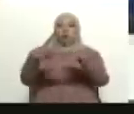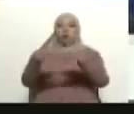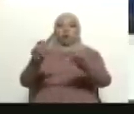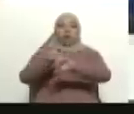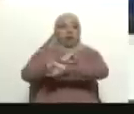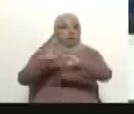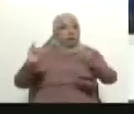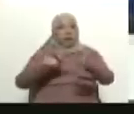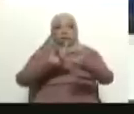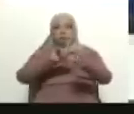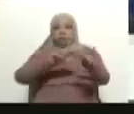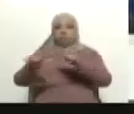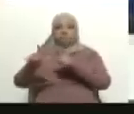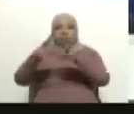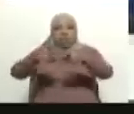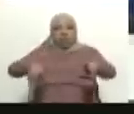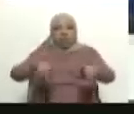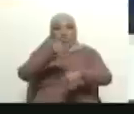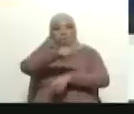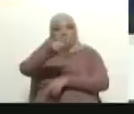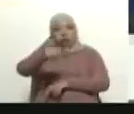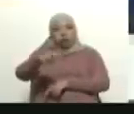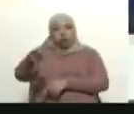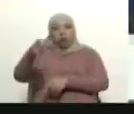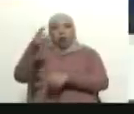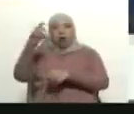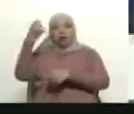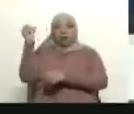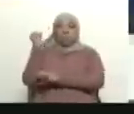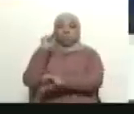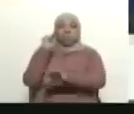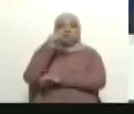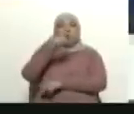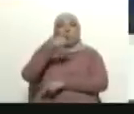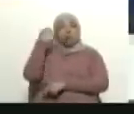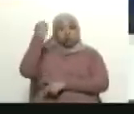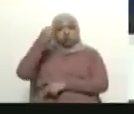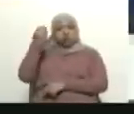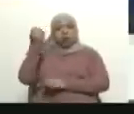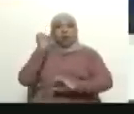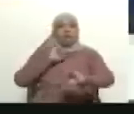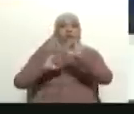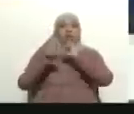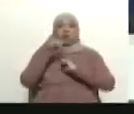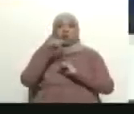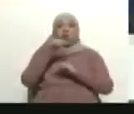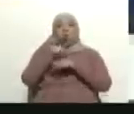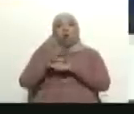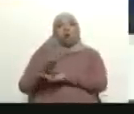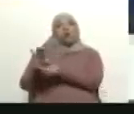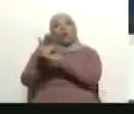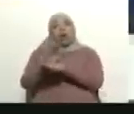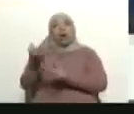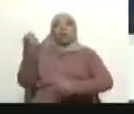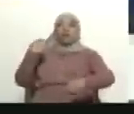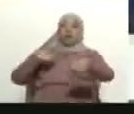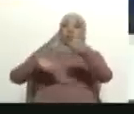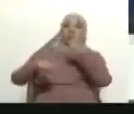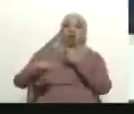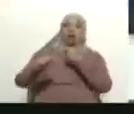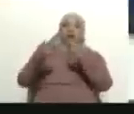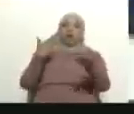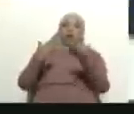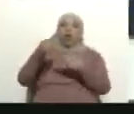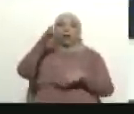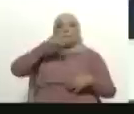desmantelada. Confíen en sus órganos de seguridad ciudadana. Estaremos al frente para proteger, defender y servir al